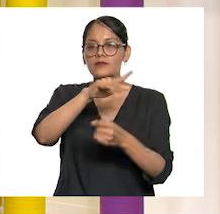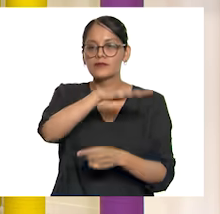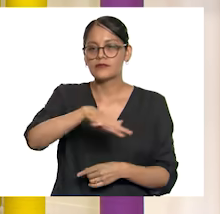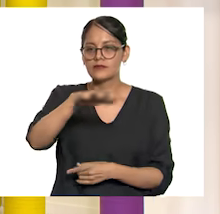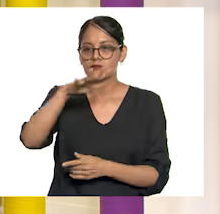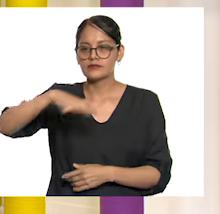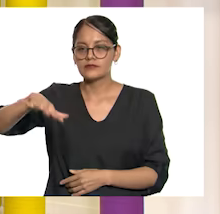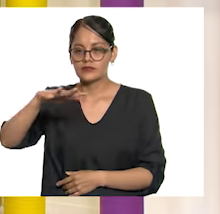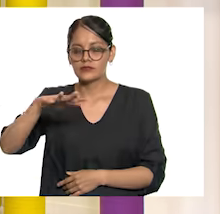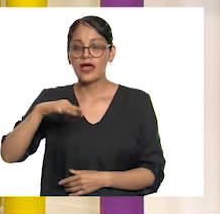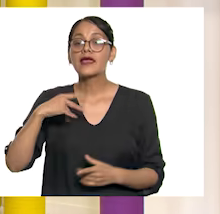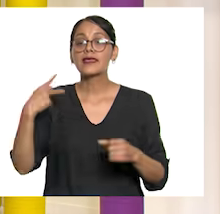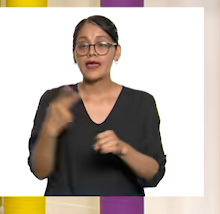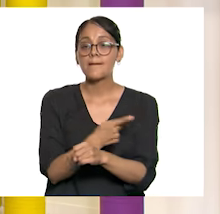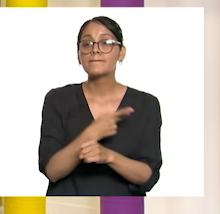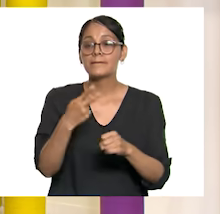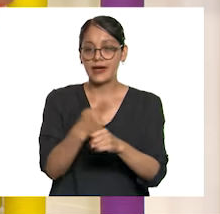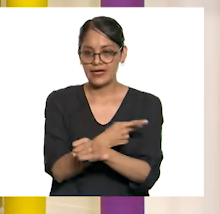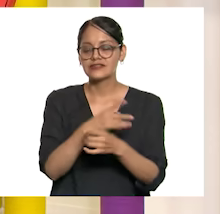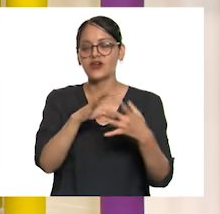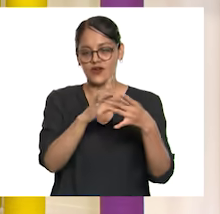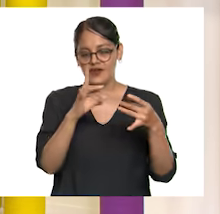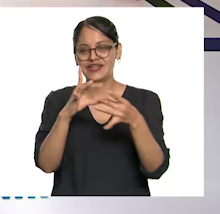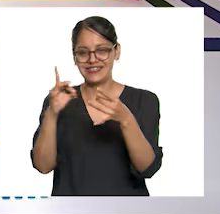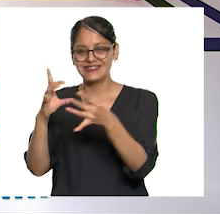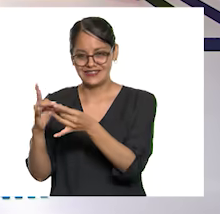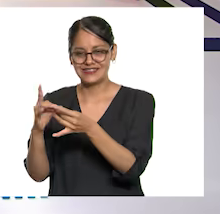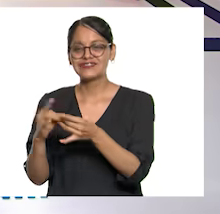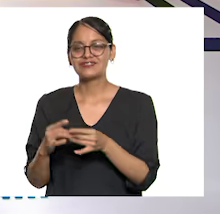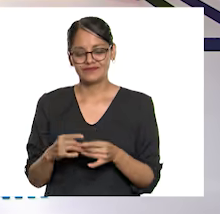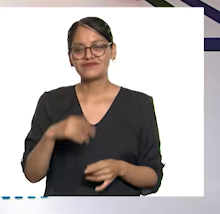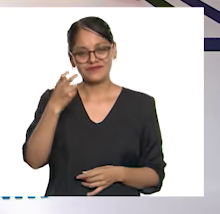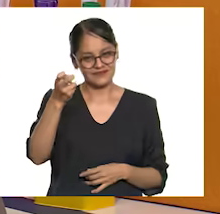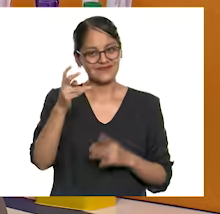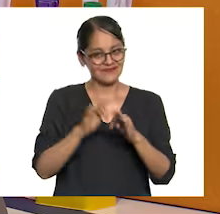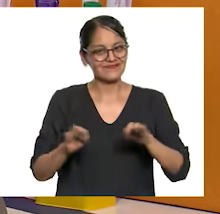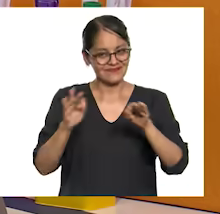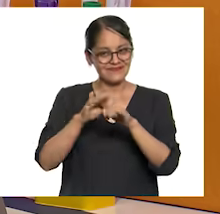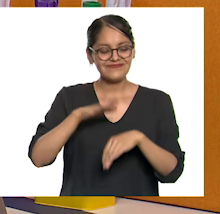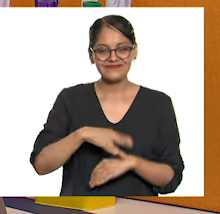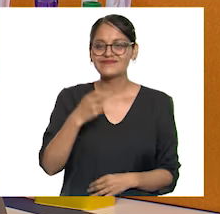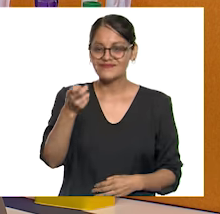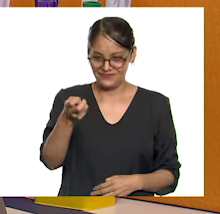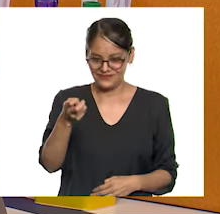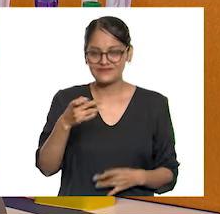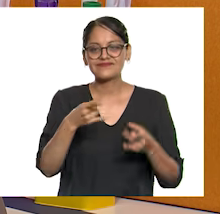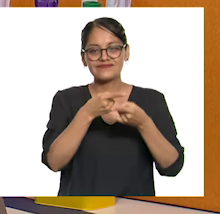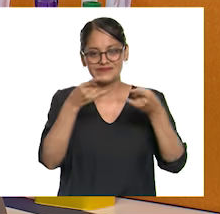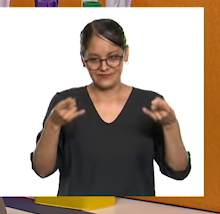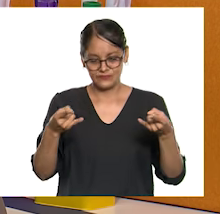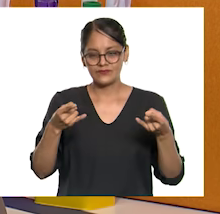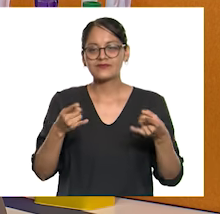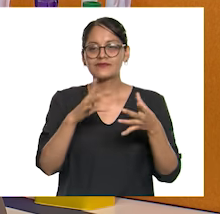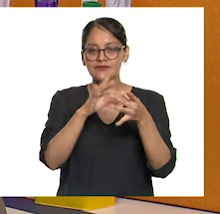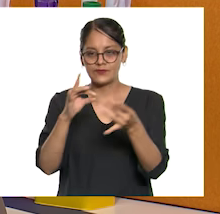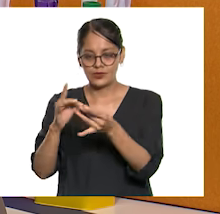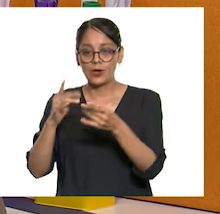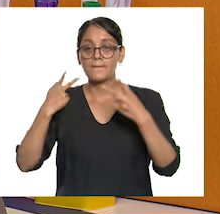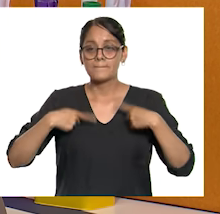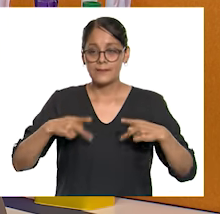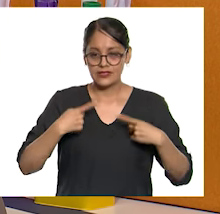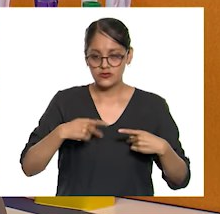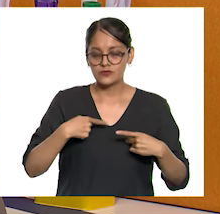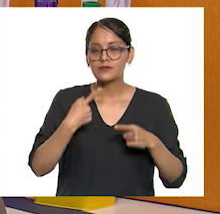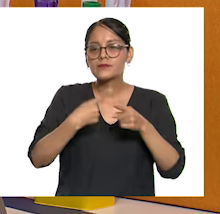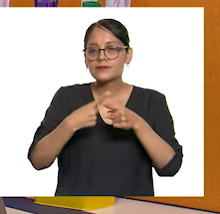lo que pasó. Ah, lo que pasó, claro, lo que pasó sí es lo más importante. Exactamente, los acontecimientos, los personajes que